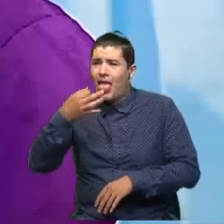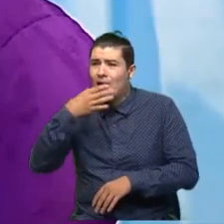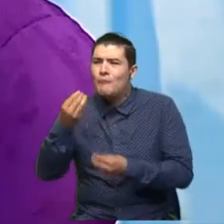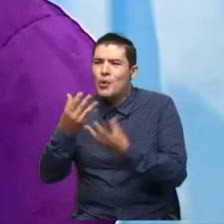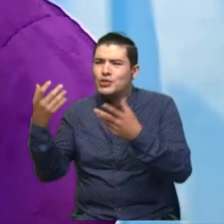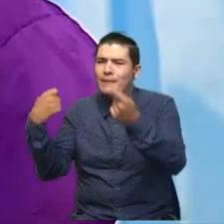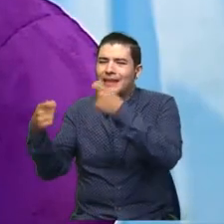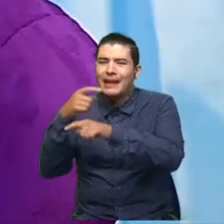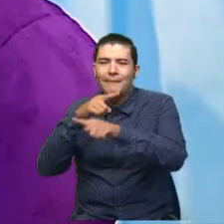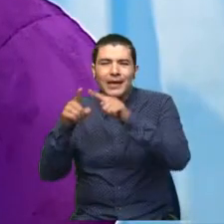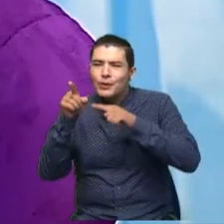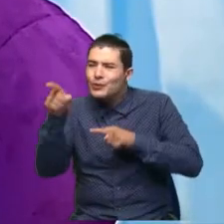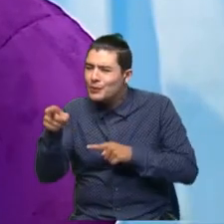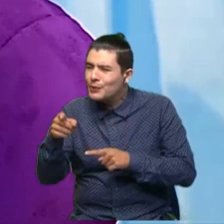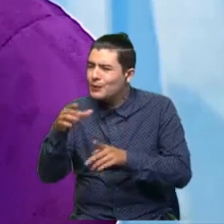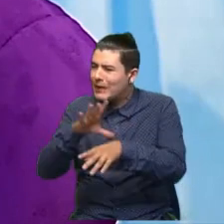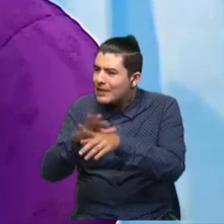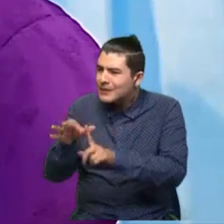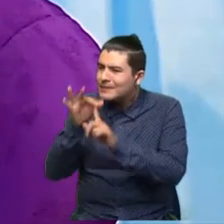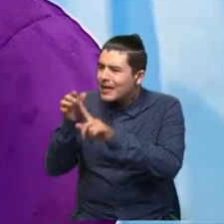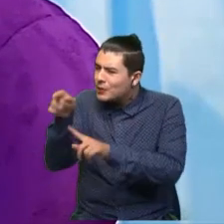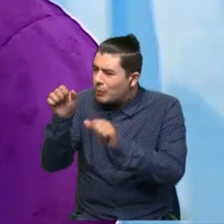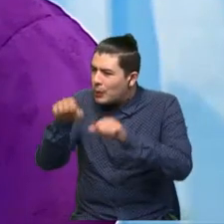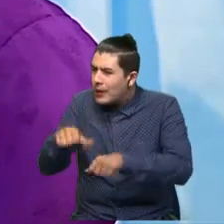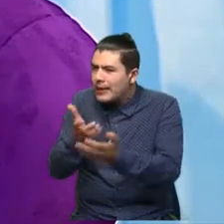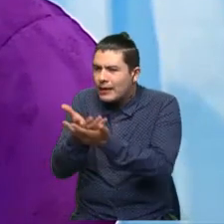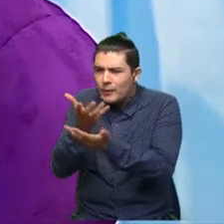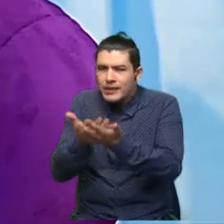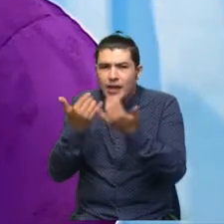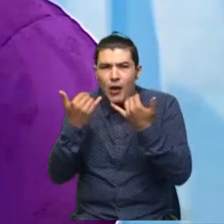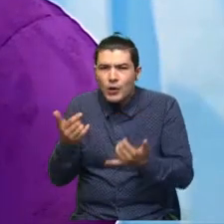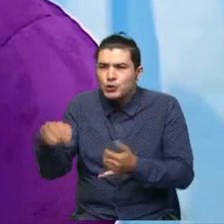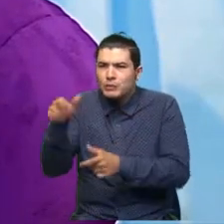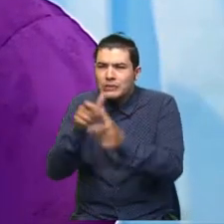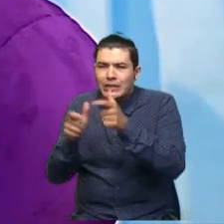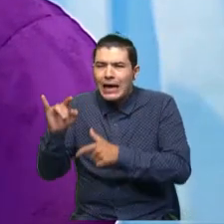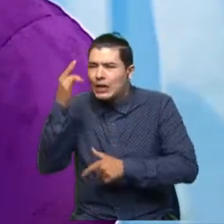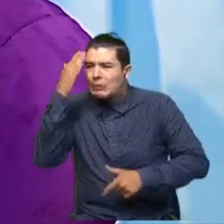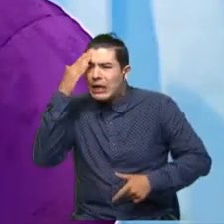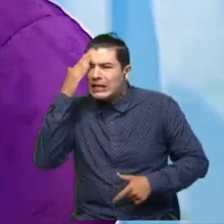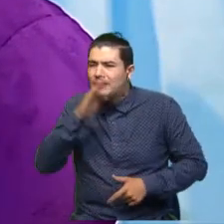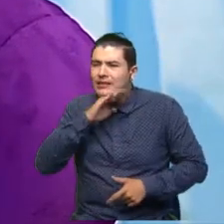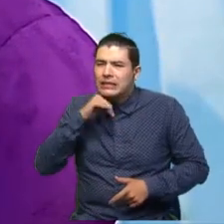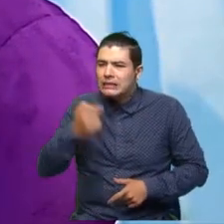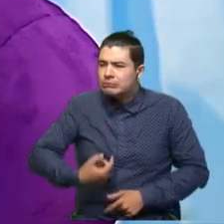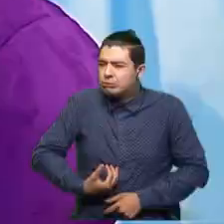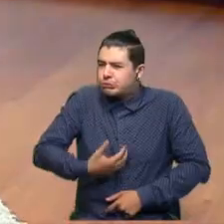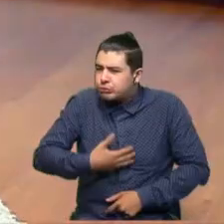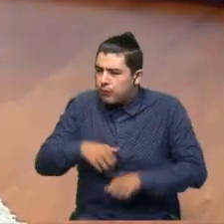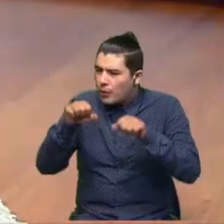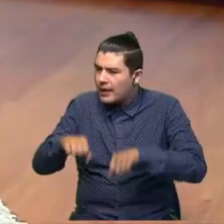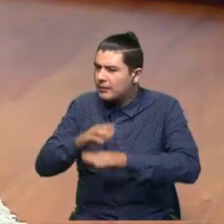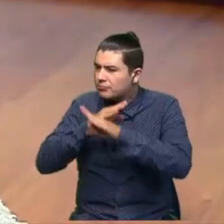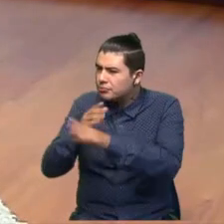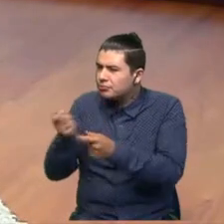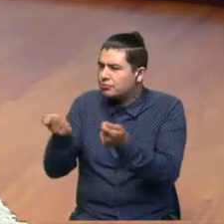pero ¿cuál de pronto podríamos recomendarle a nuestros pacientes hoy para tratar su parte de acidez gástrica e incluso, por